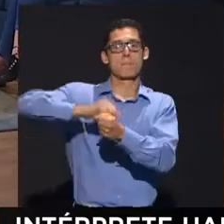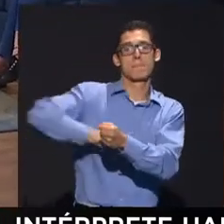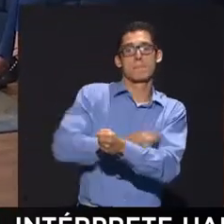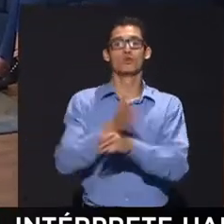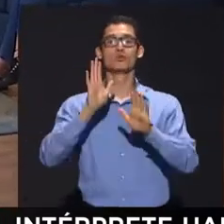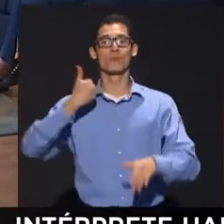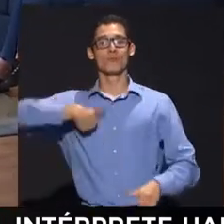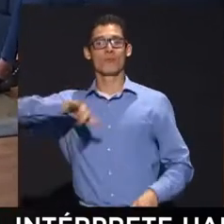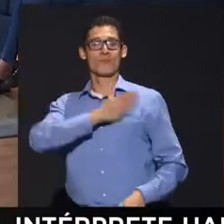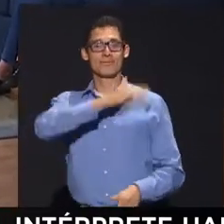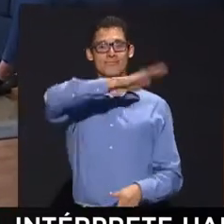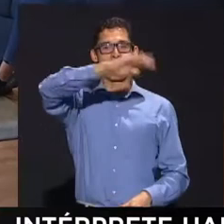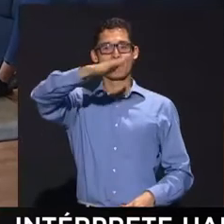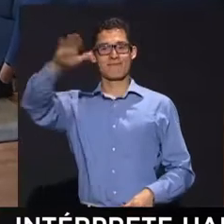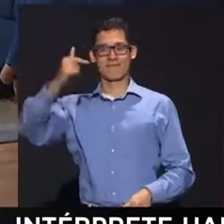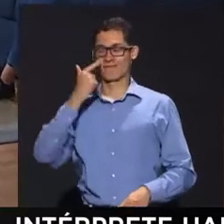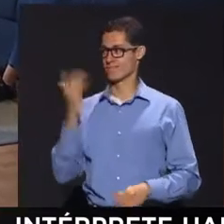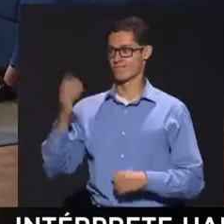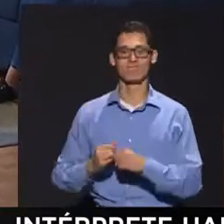Que sean dos.